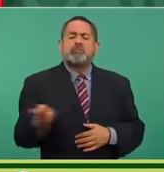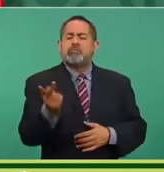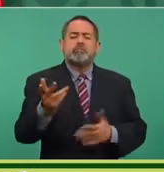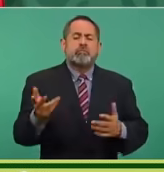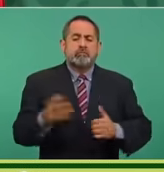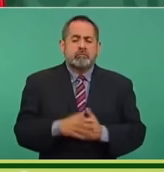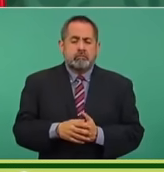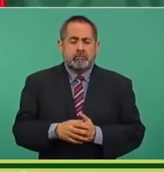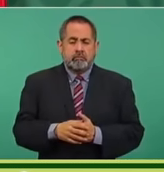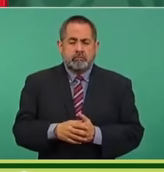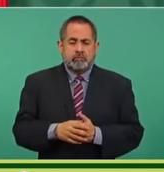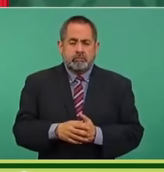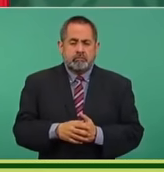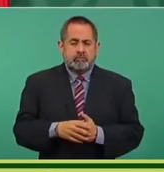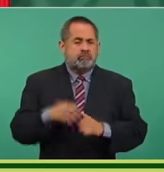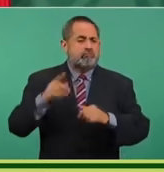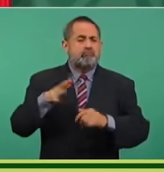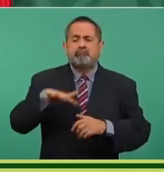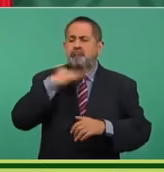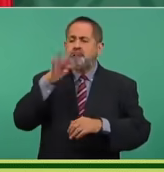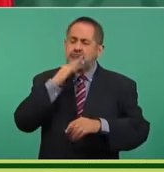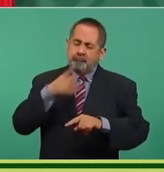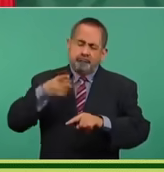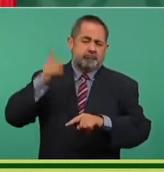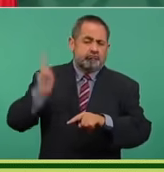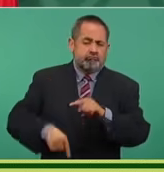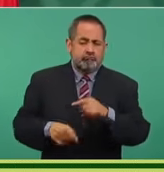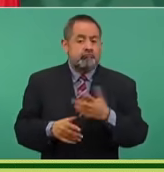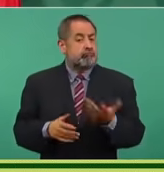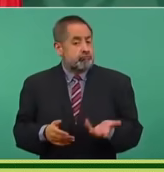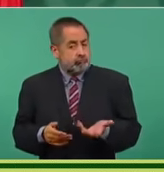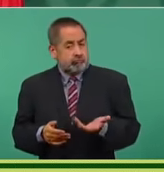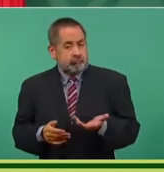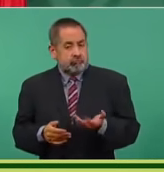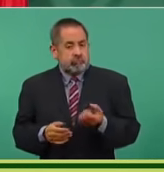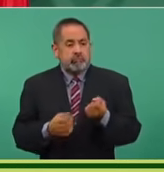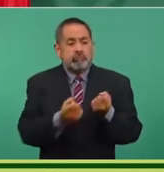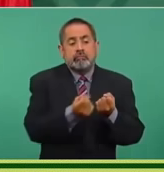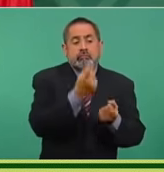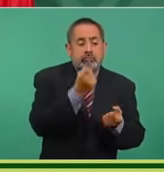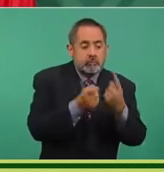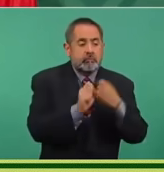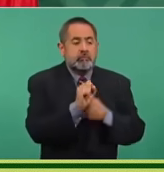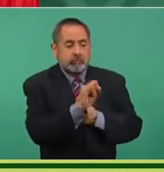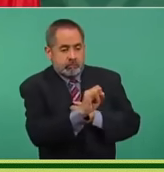este el combate a la corrupción va a ser selectivo